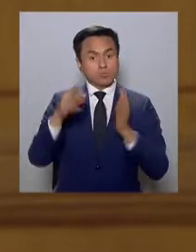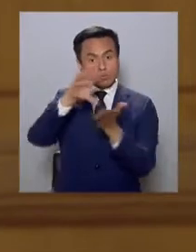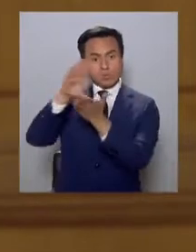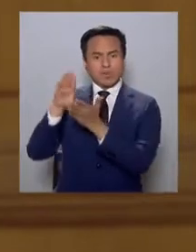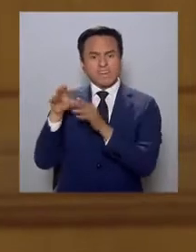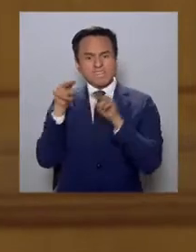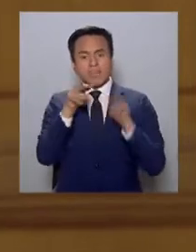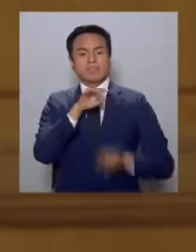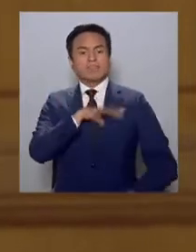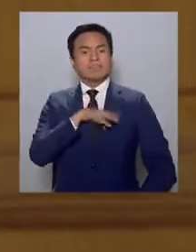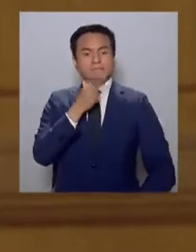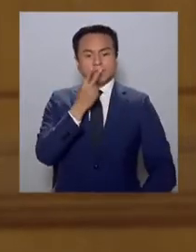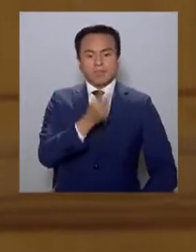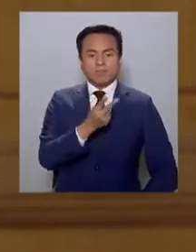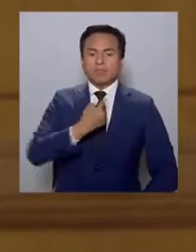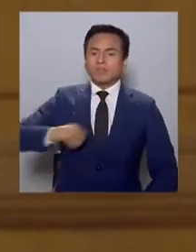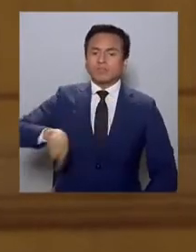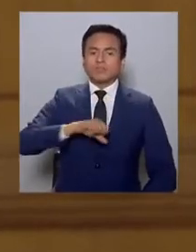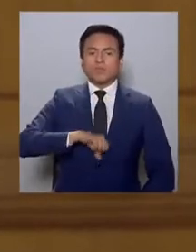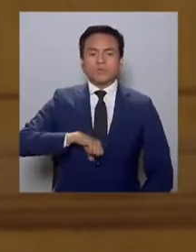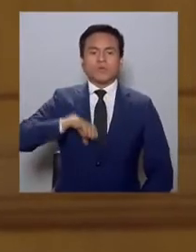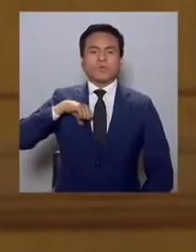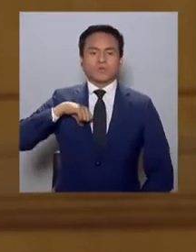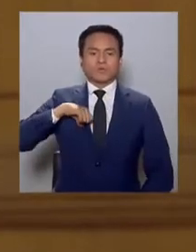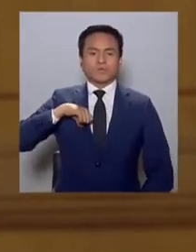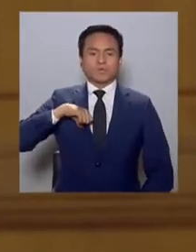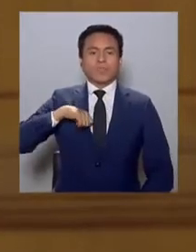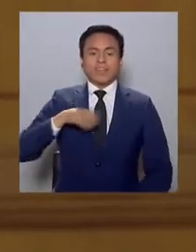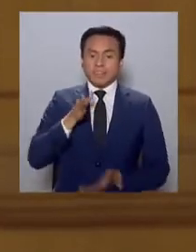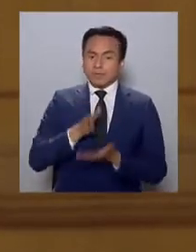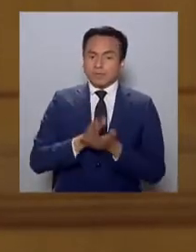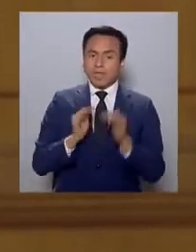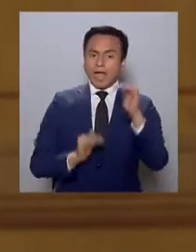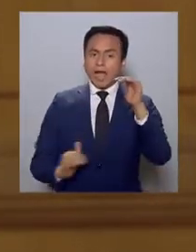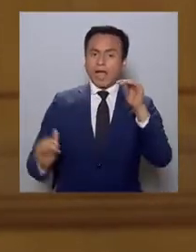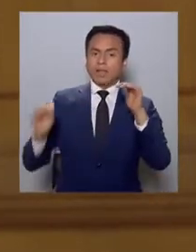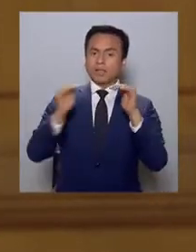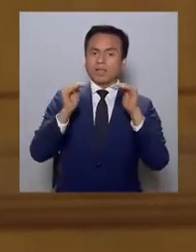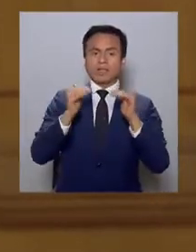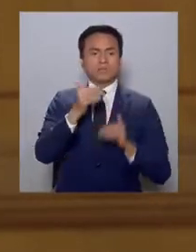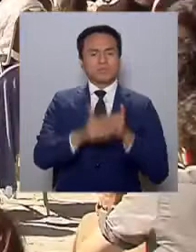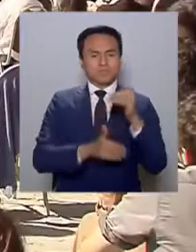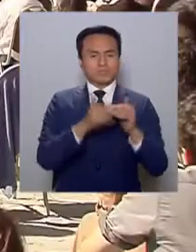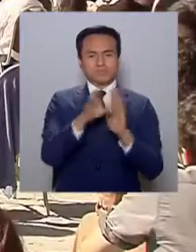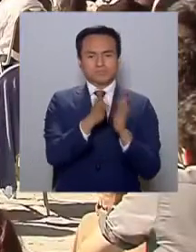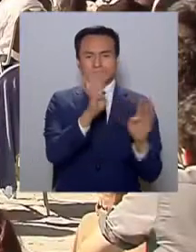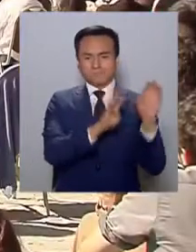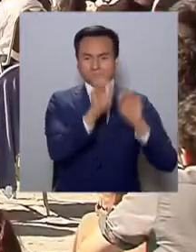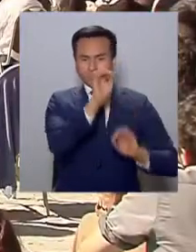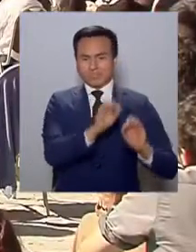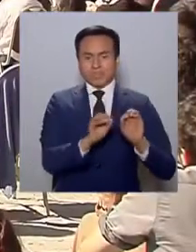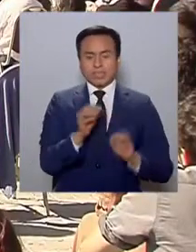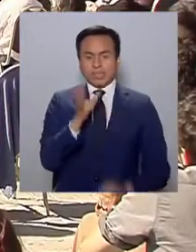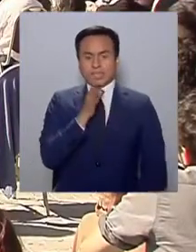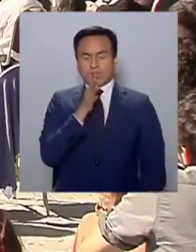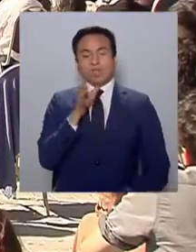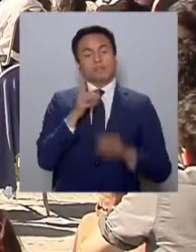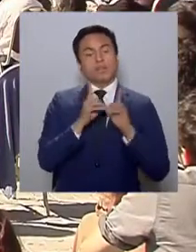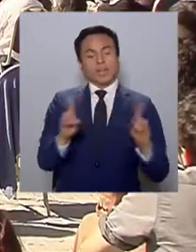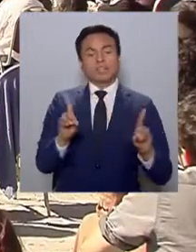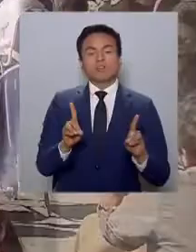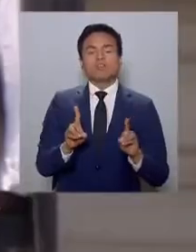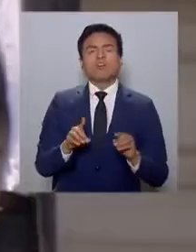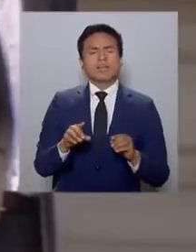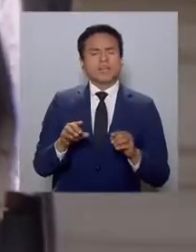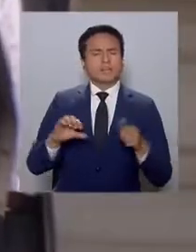está mirando y nosotros con orgullo debemos estar a la altura de lo que este proceso inédito, democrático,